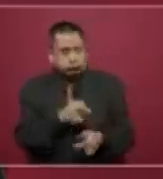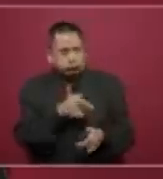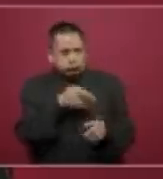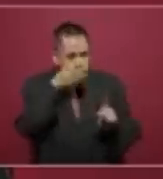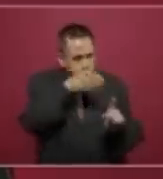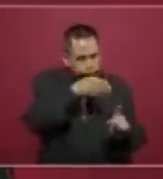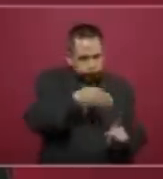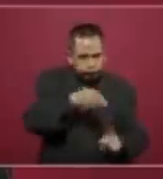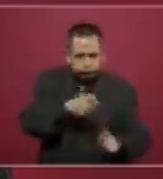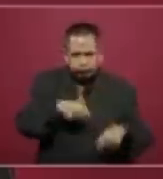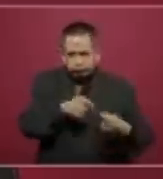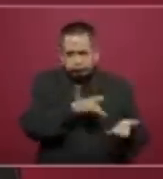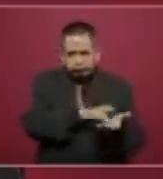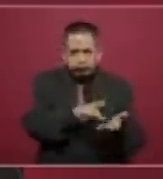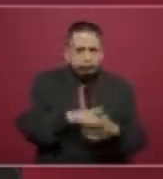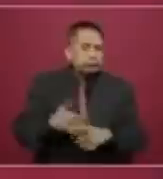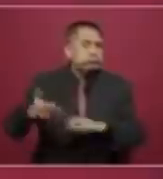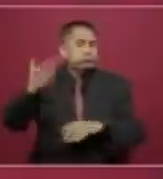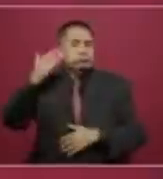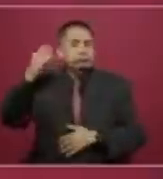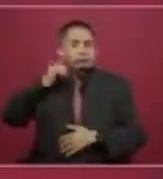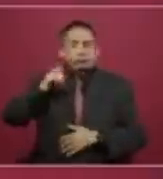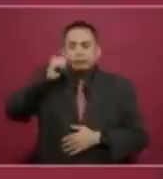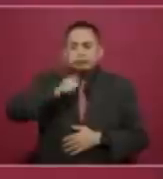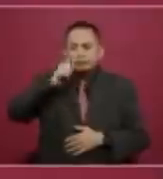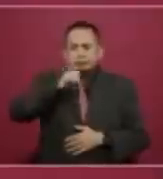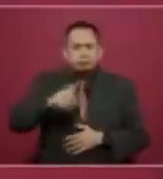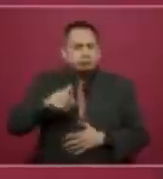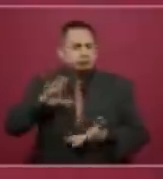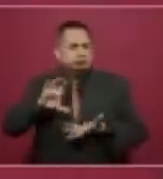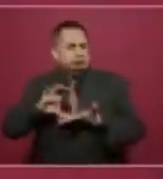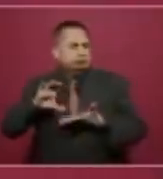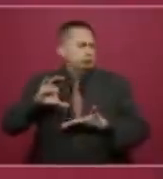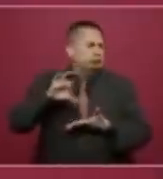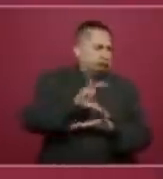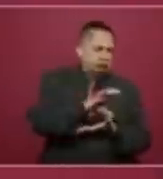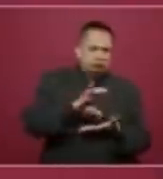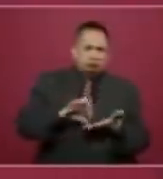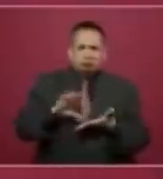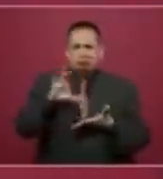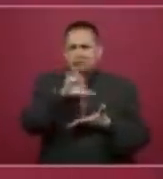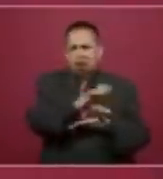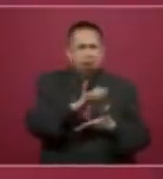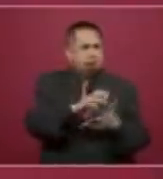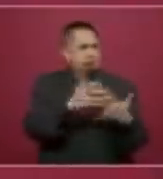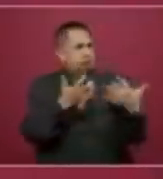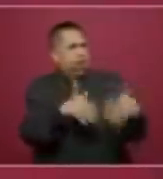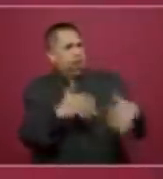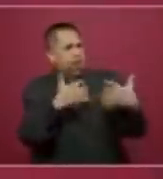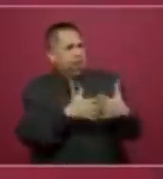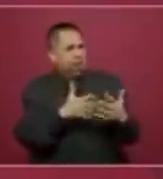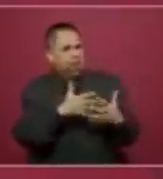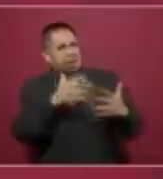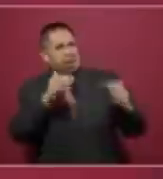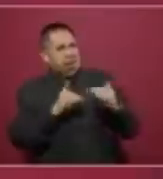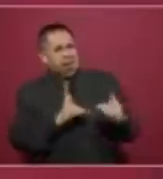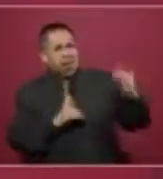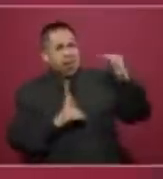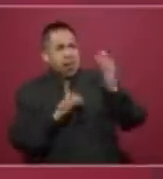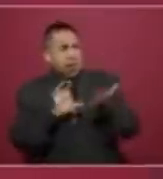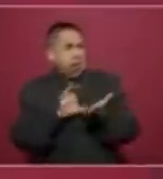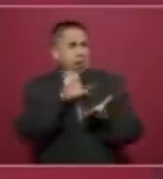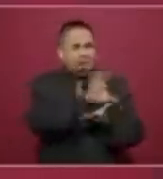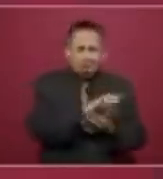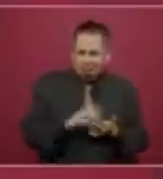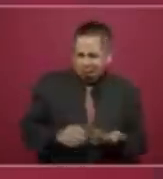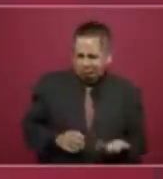porque siempre todo el apoyo se daba a los grandes